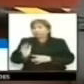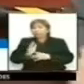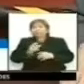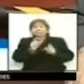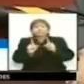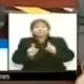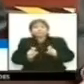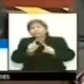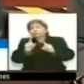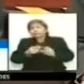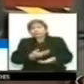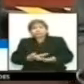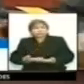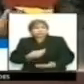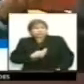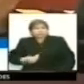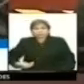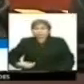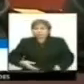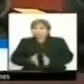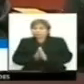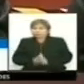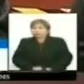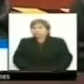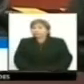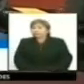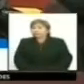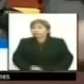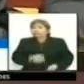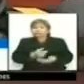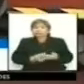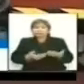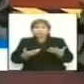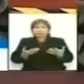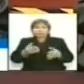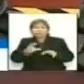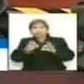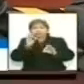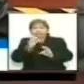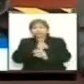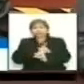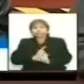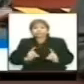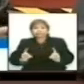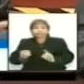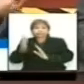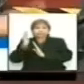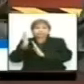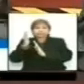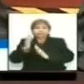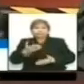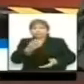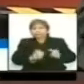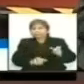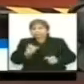no podemos preguntarles cosas a los ministros. Por favor, pues. ¿Qué clase de elección democrática está dando usted con ese discurso a